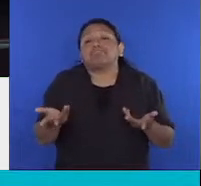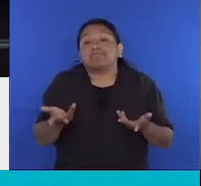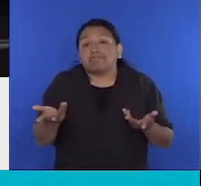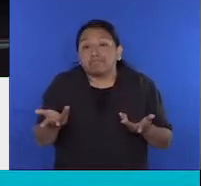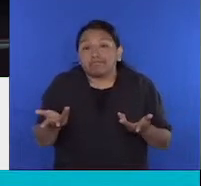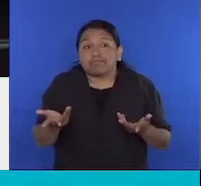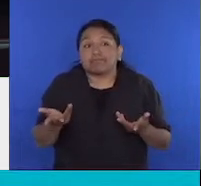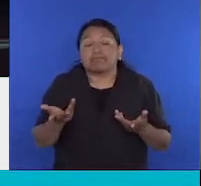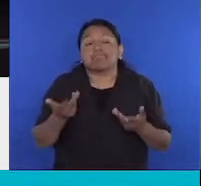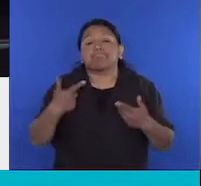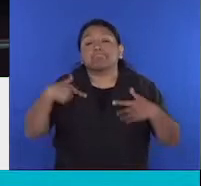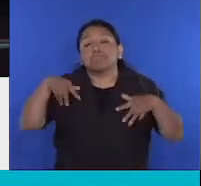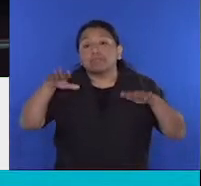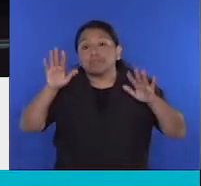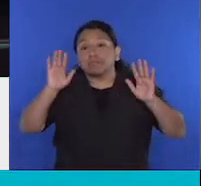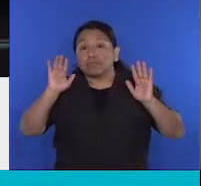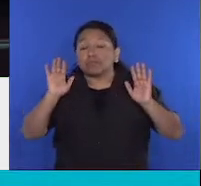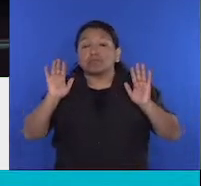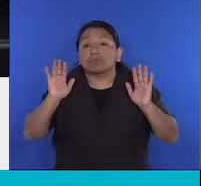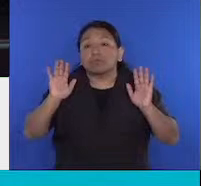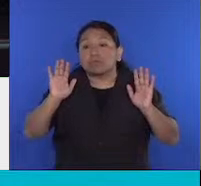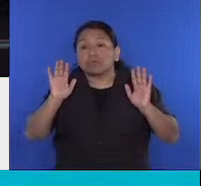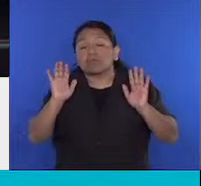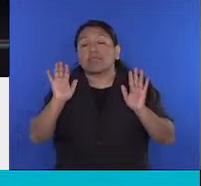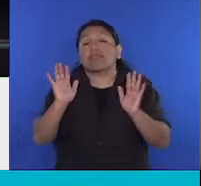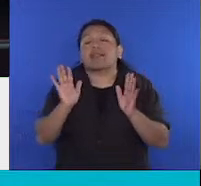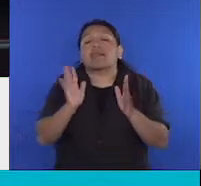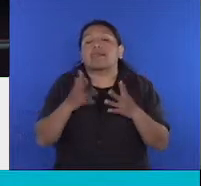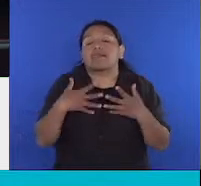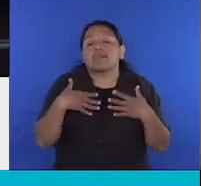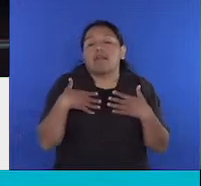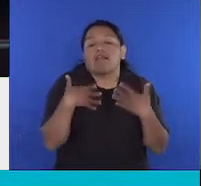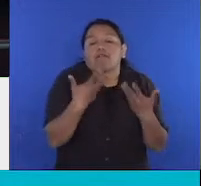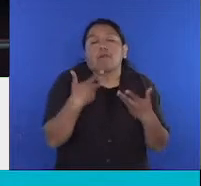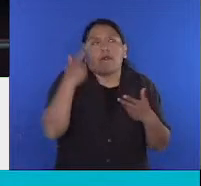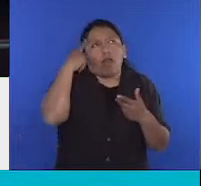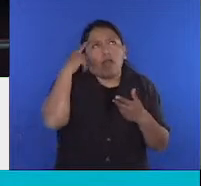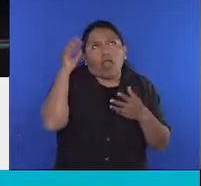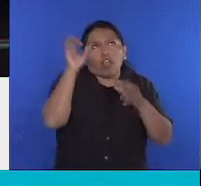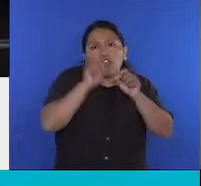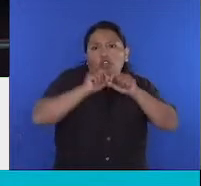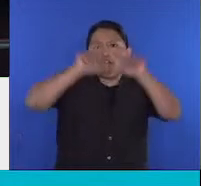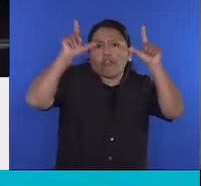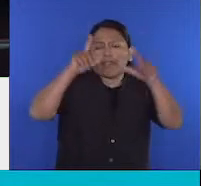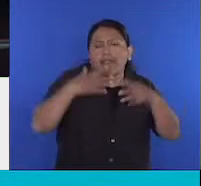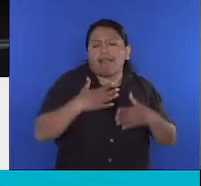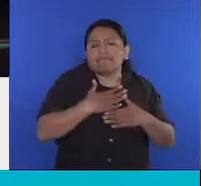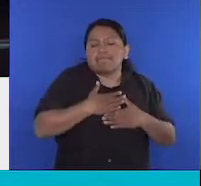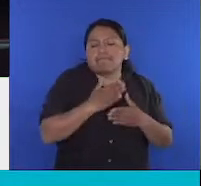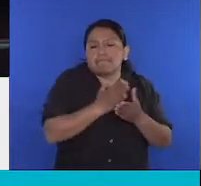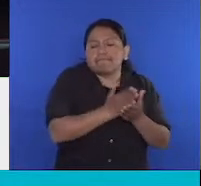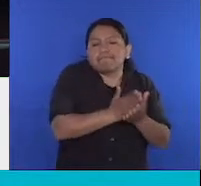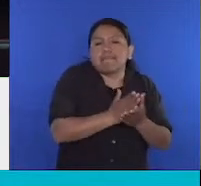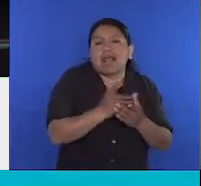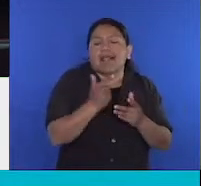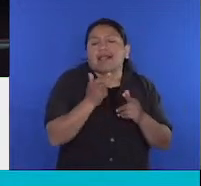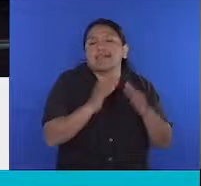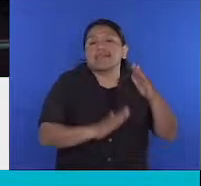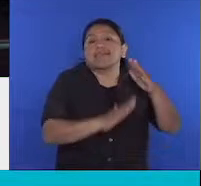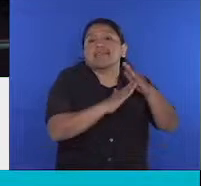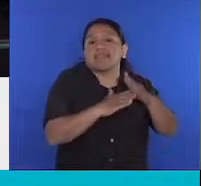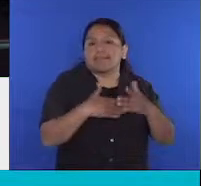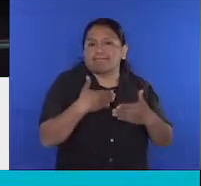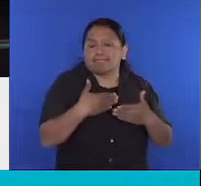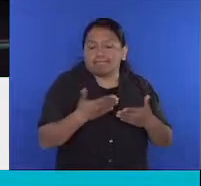una supuesta lealtad a un determinado ideal o lealtad a un determinado líder. De modo que quienes no coinciden con